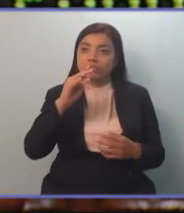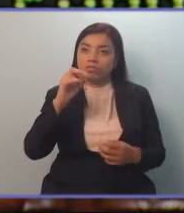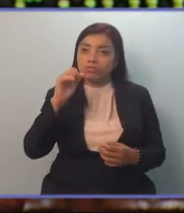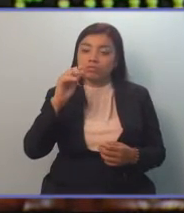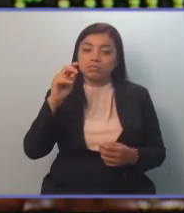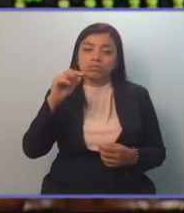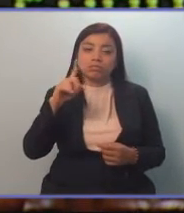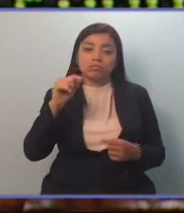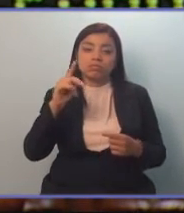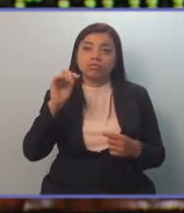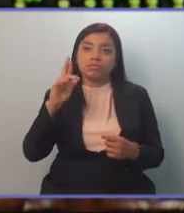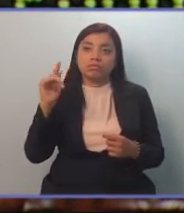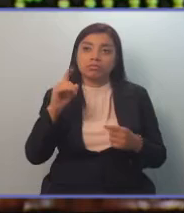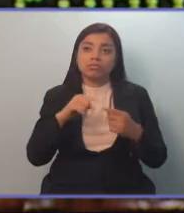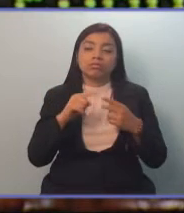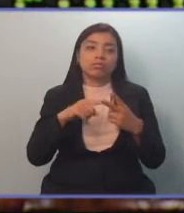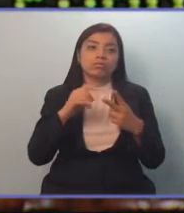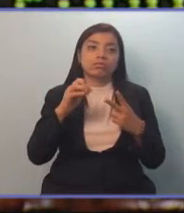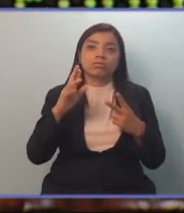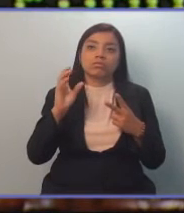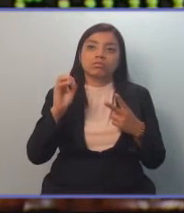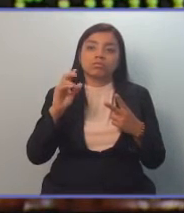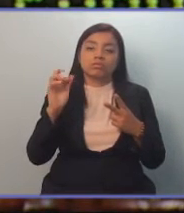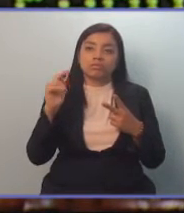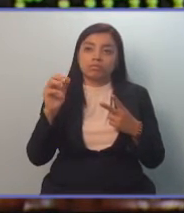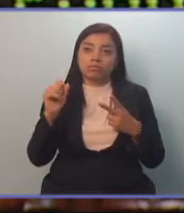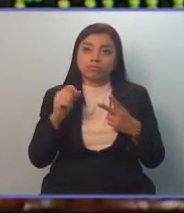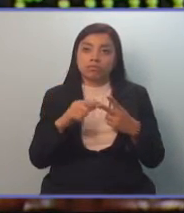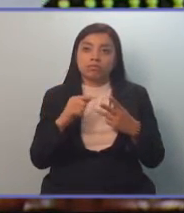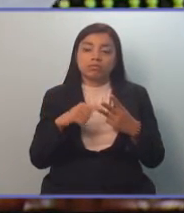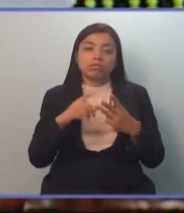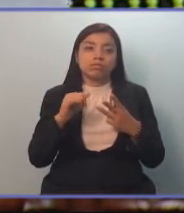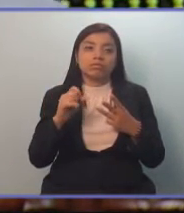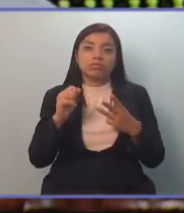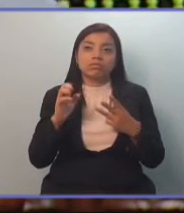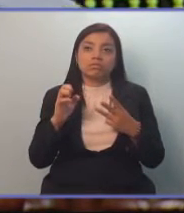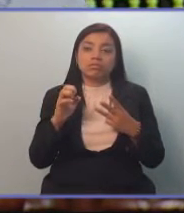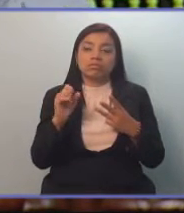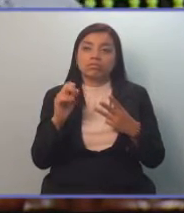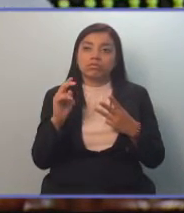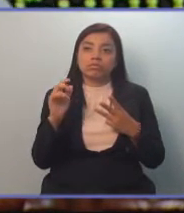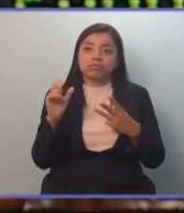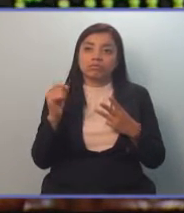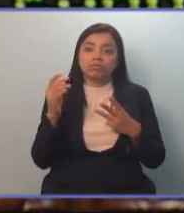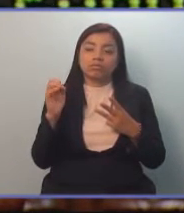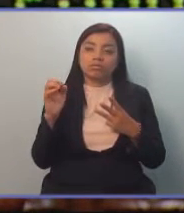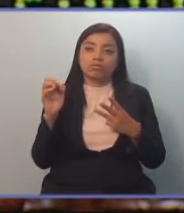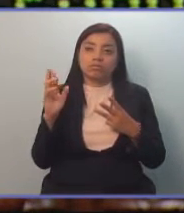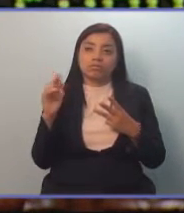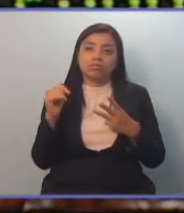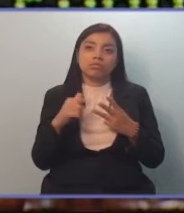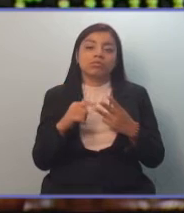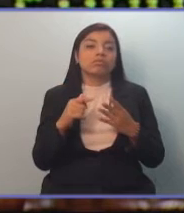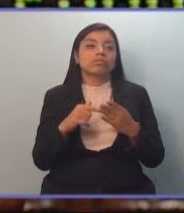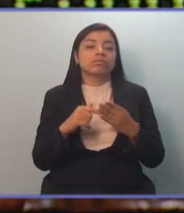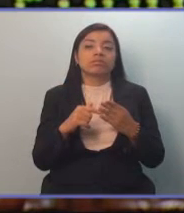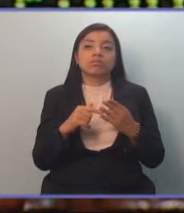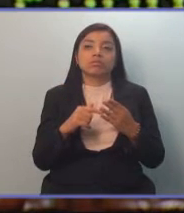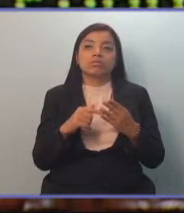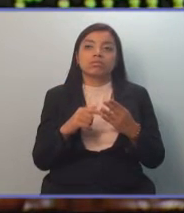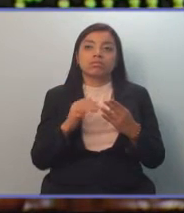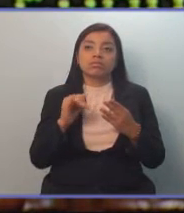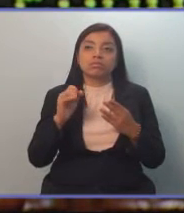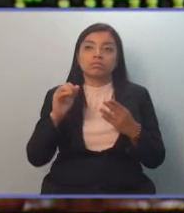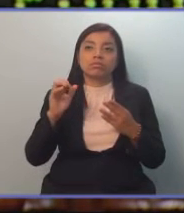Mendoza Portillo, Mauricio Ernesto Vargas Valdés, José Santos Melara Llanes,